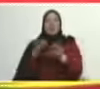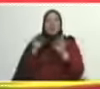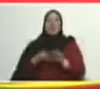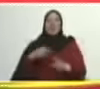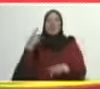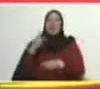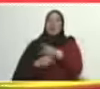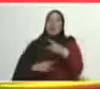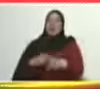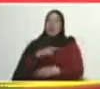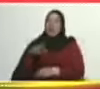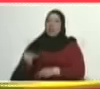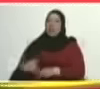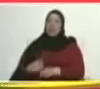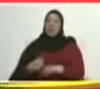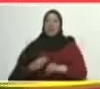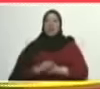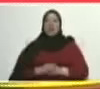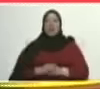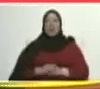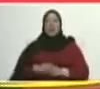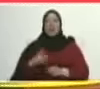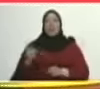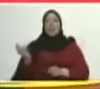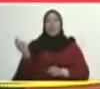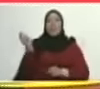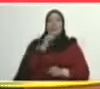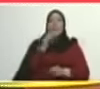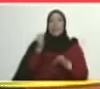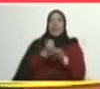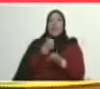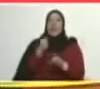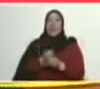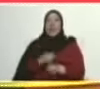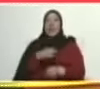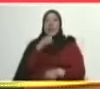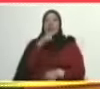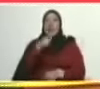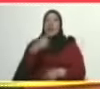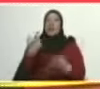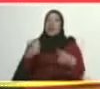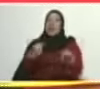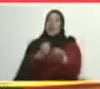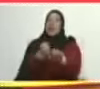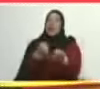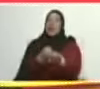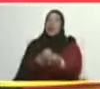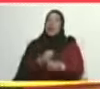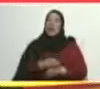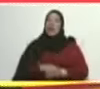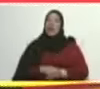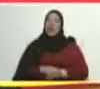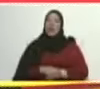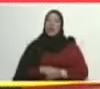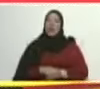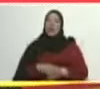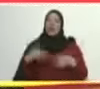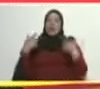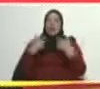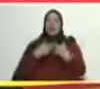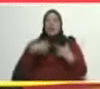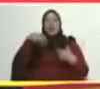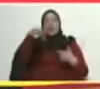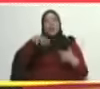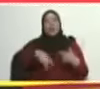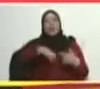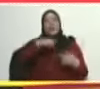reciprocidad. Es en este sentido que deseo continuar mi intervención en este 23ª Cumbre de Jefes de Estado